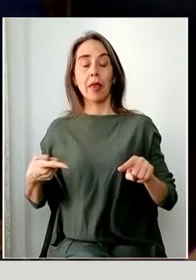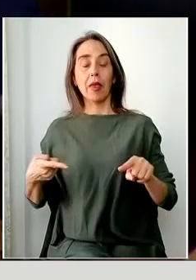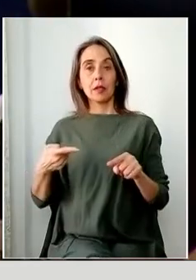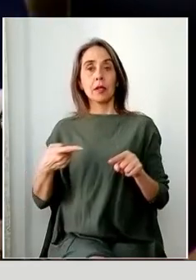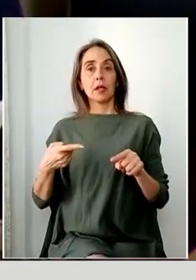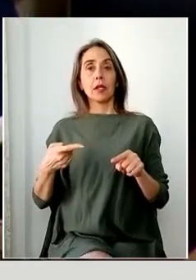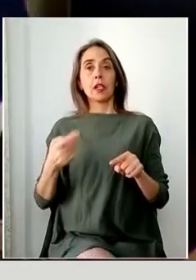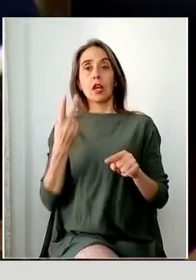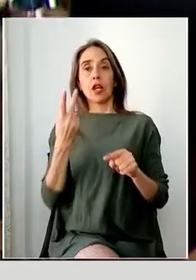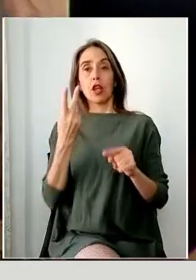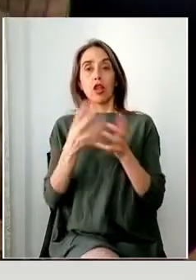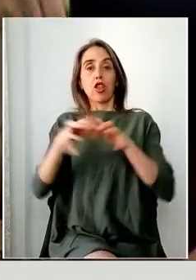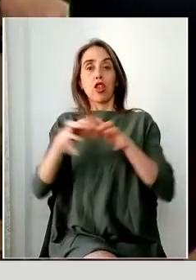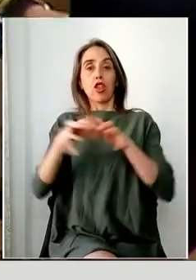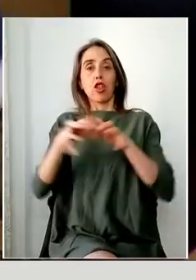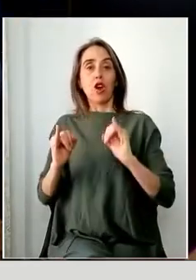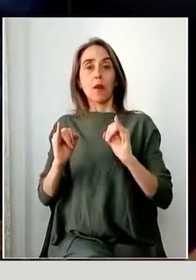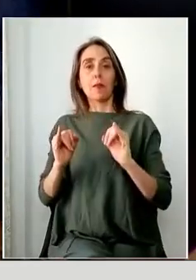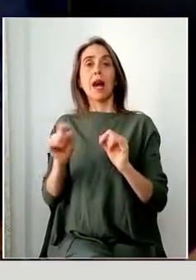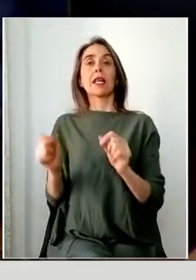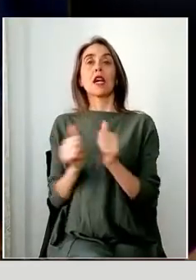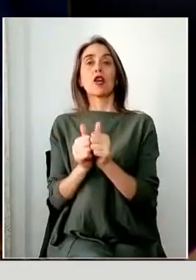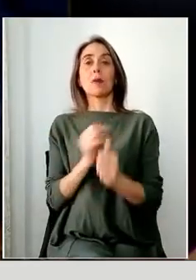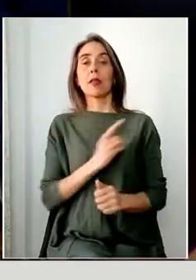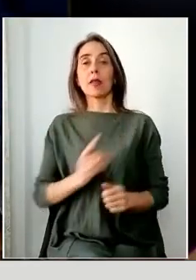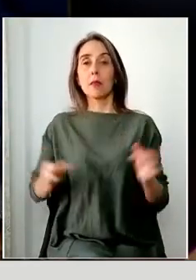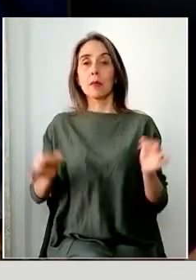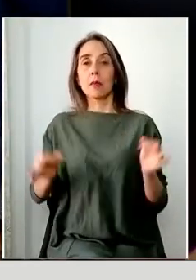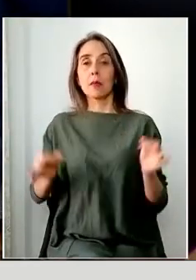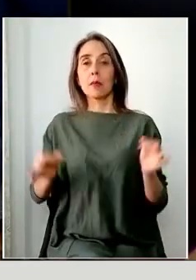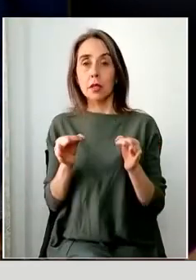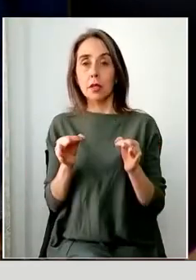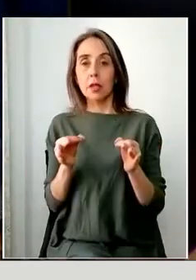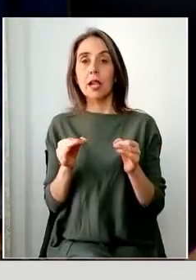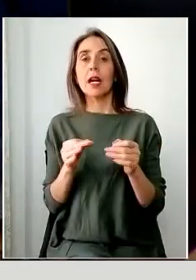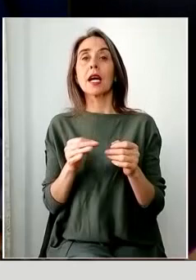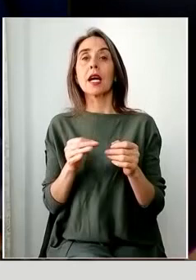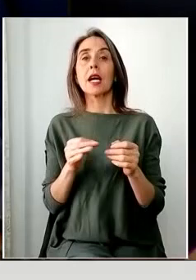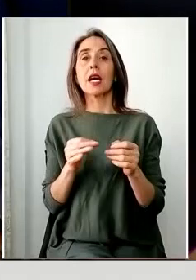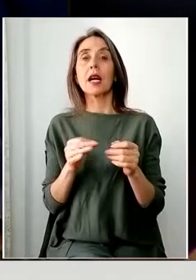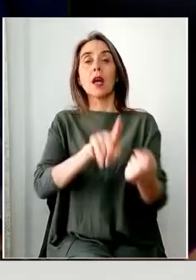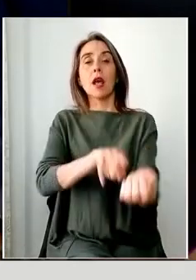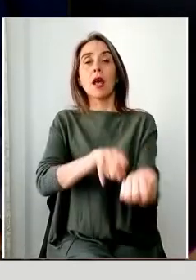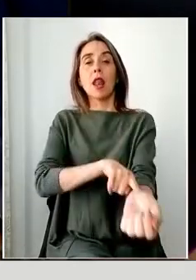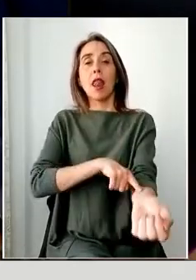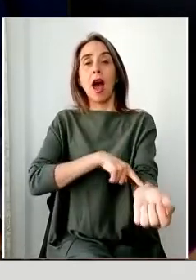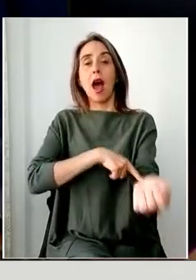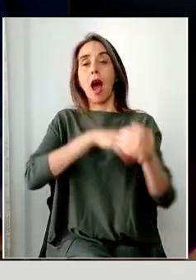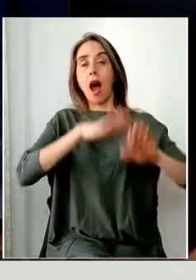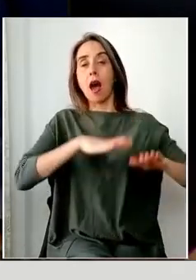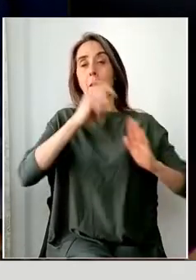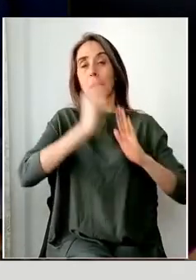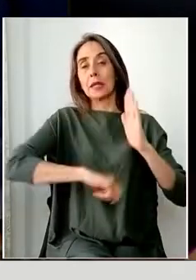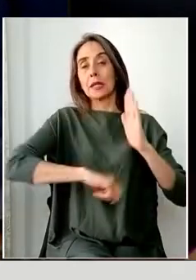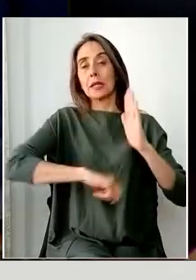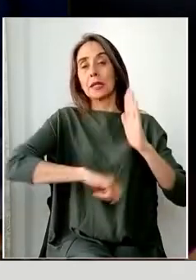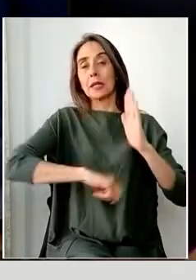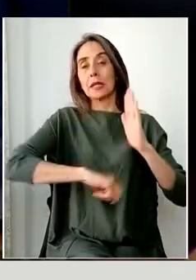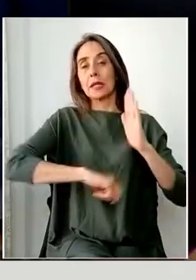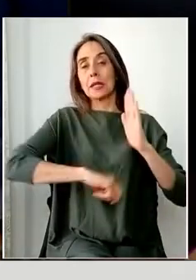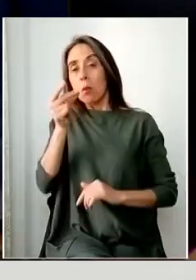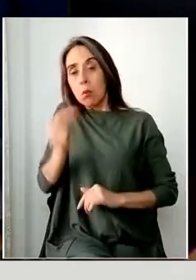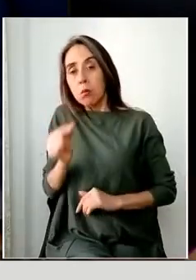algunos colegas han descrito, de larga estadía y de corta estadía. Y digo, tenemos mala memoria, porque